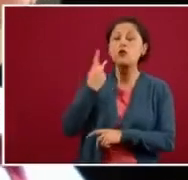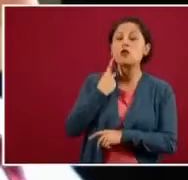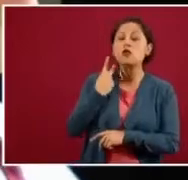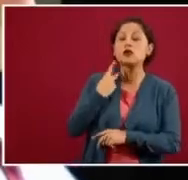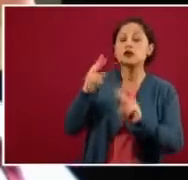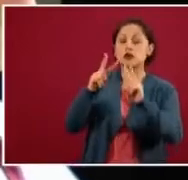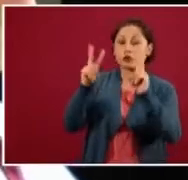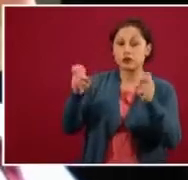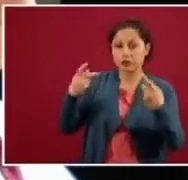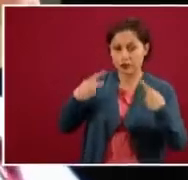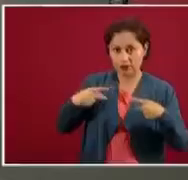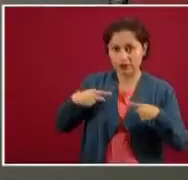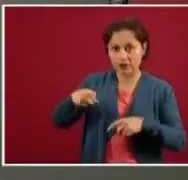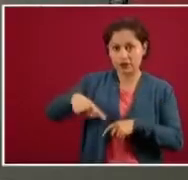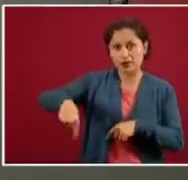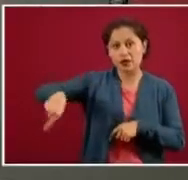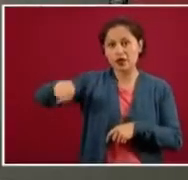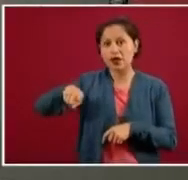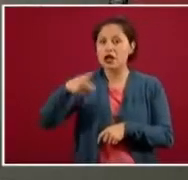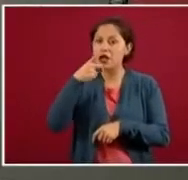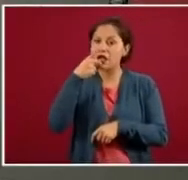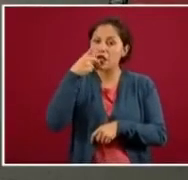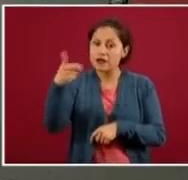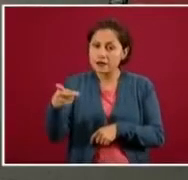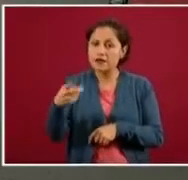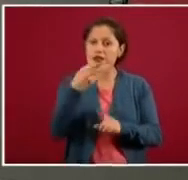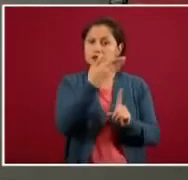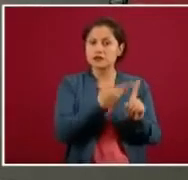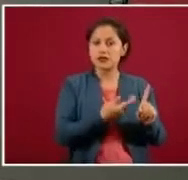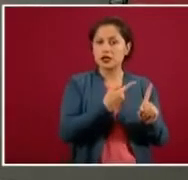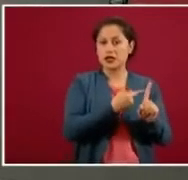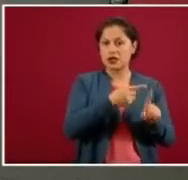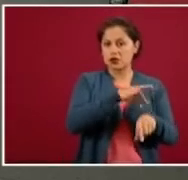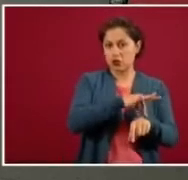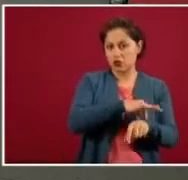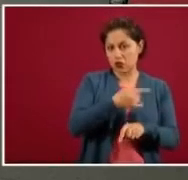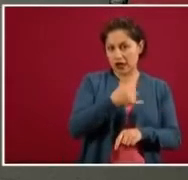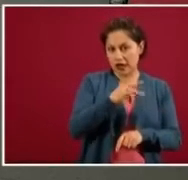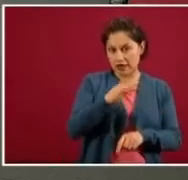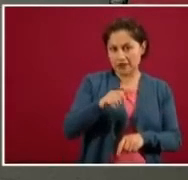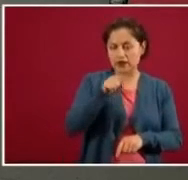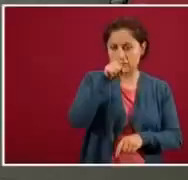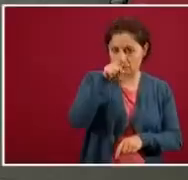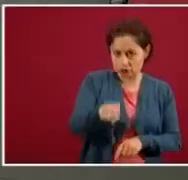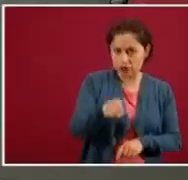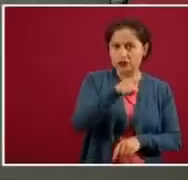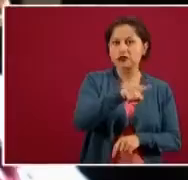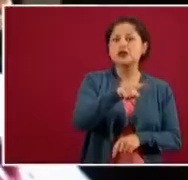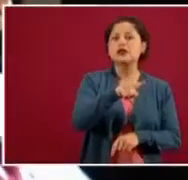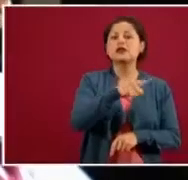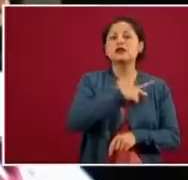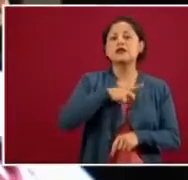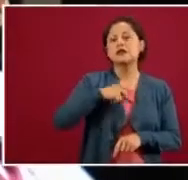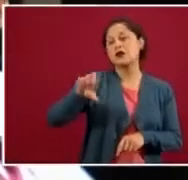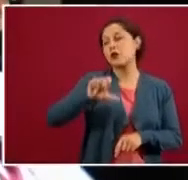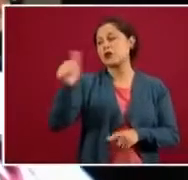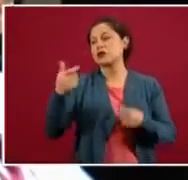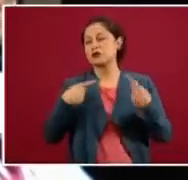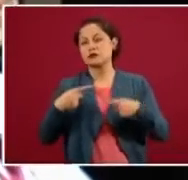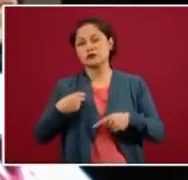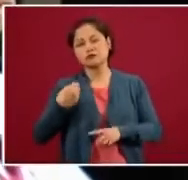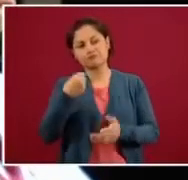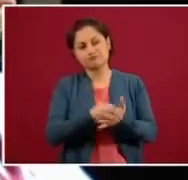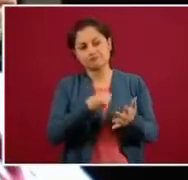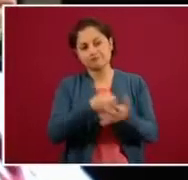lo obligaron a revelar la verdad después de la entrevista para The Economist, cuando incluso el doctor Alomía y usted nos han dicho esta proporción desde